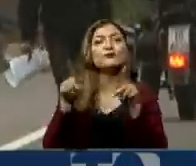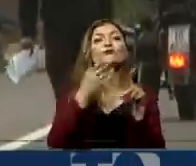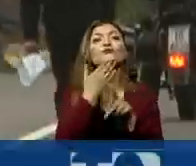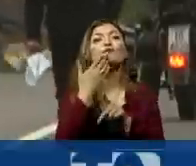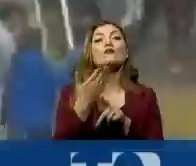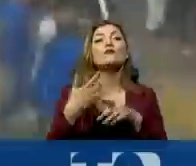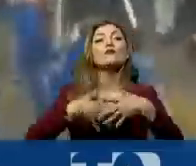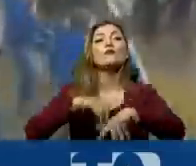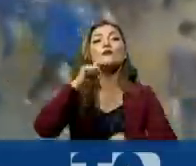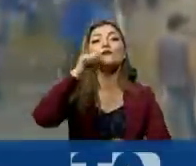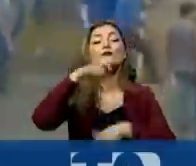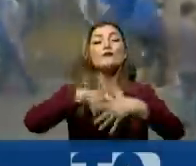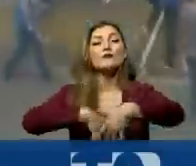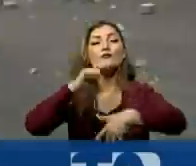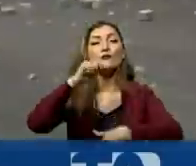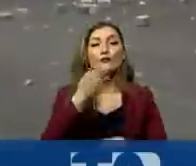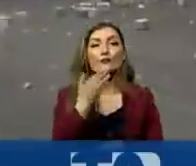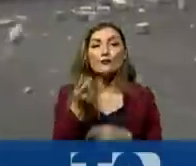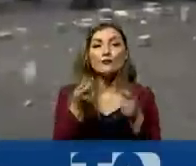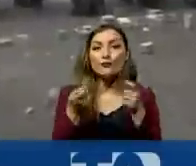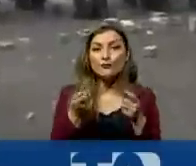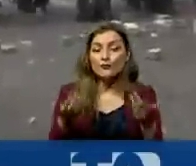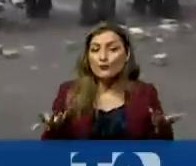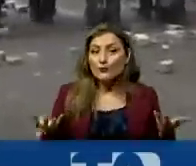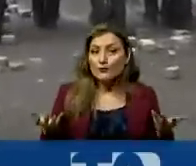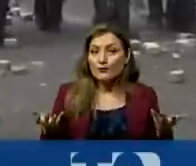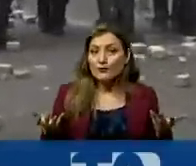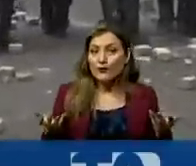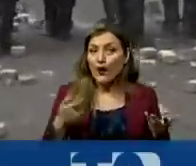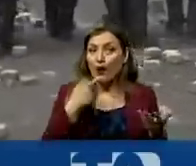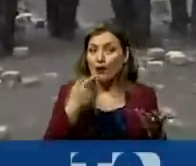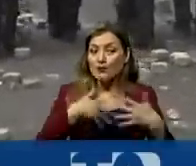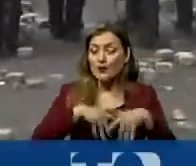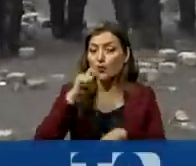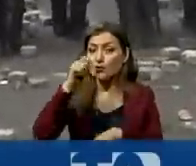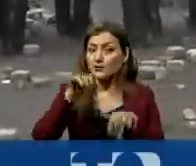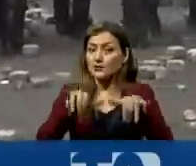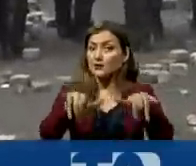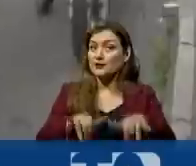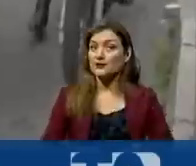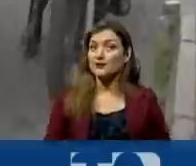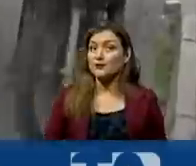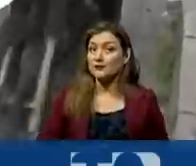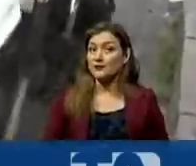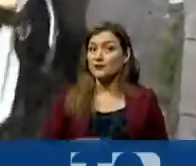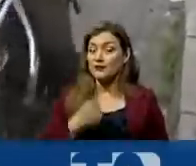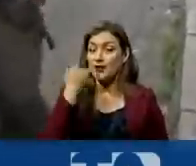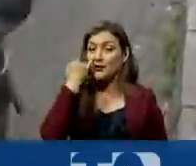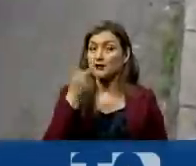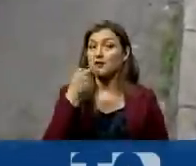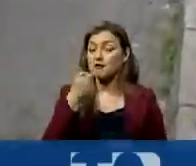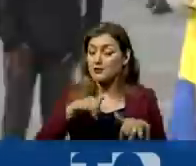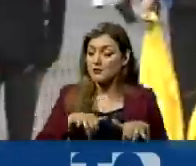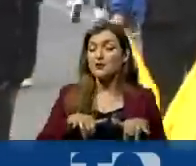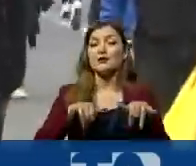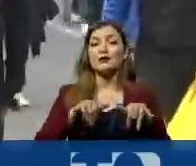esta radicalización de la medida que ya se anuncia desde las bases de la conaie y que pudiera puedes generar ya